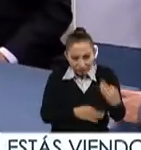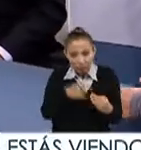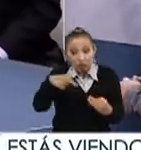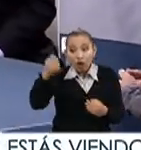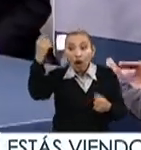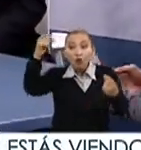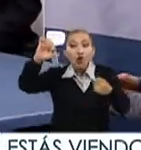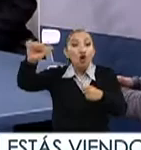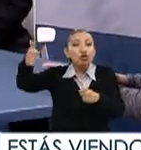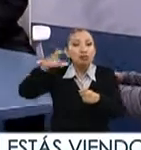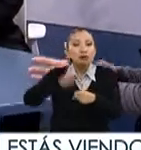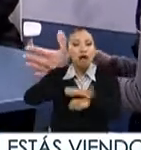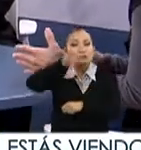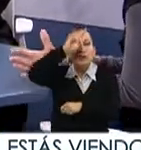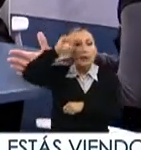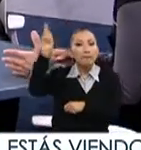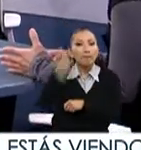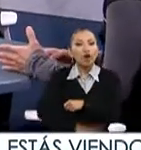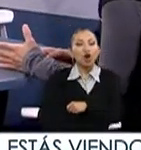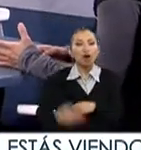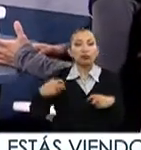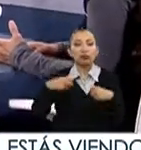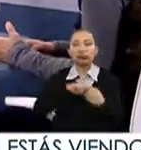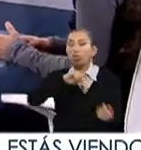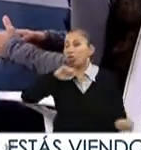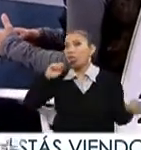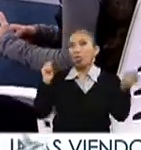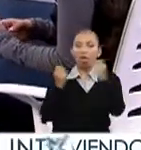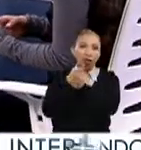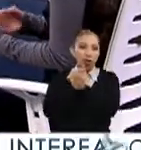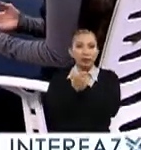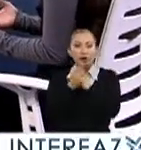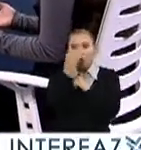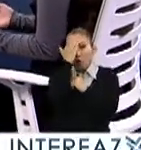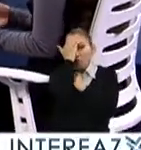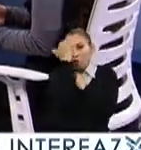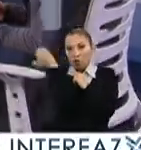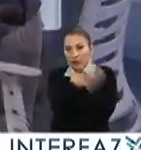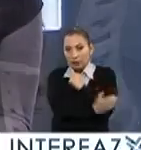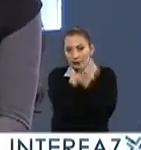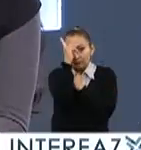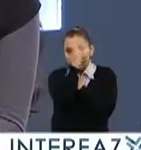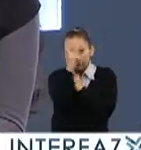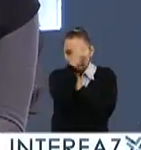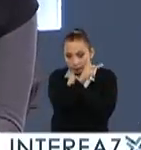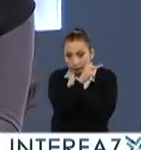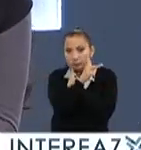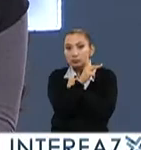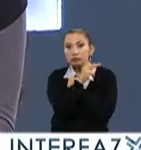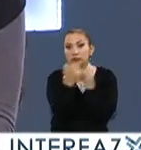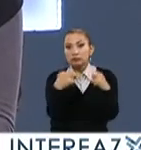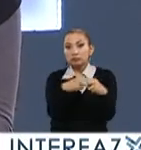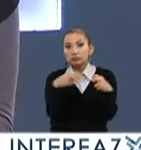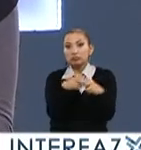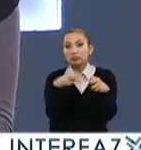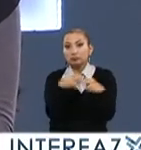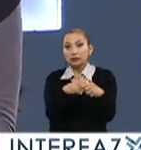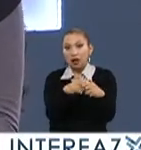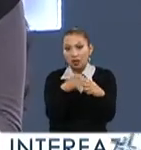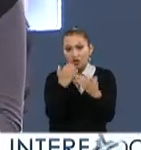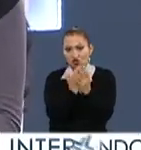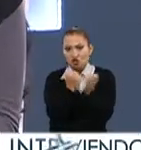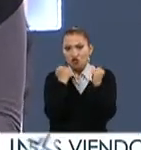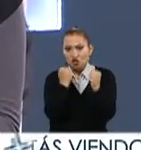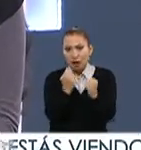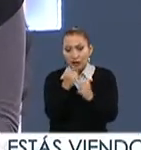pero hay unas personas que desarrollaron un trastorno ya psiquiátrico, el trastorno de estrés por estrés